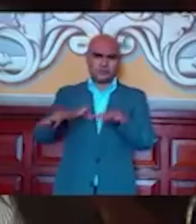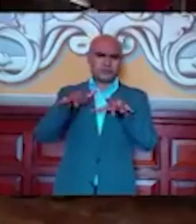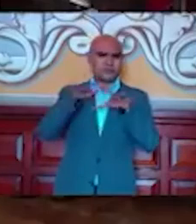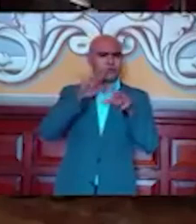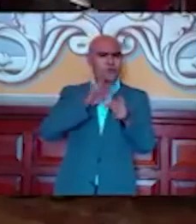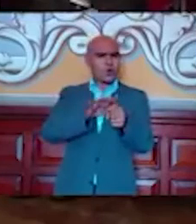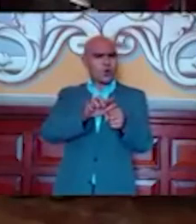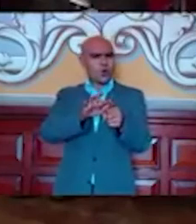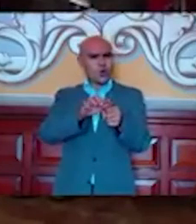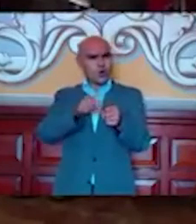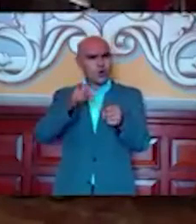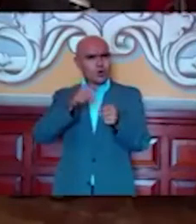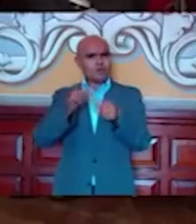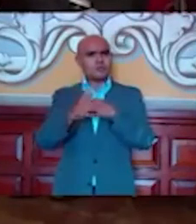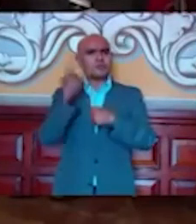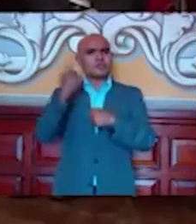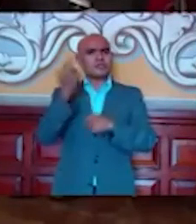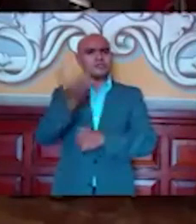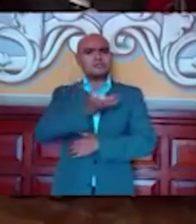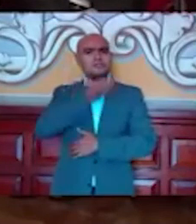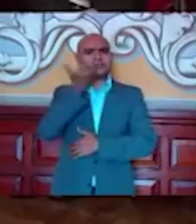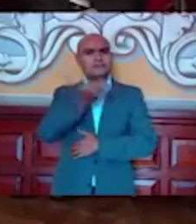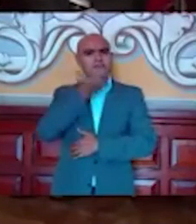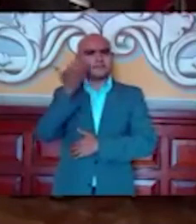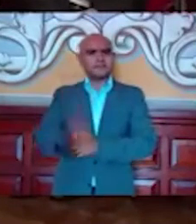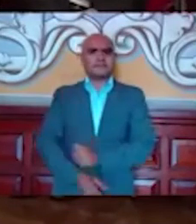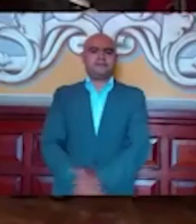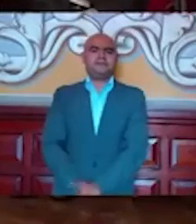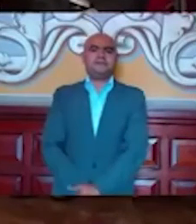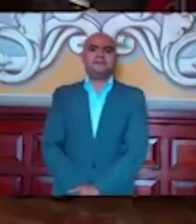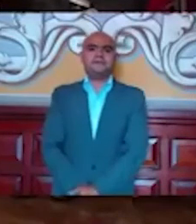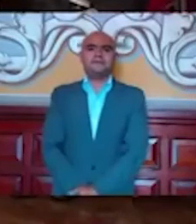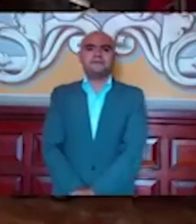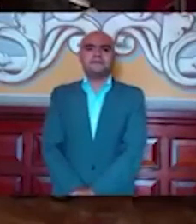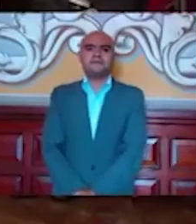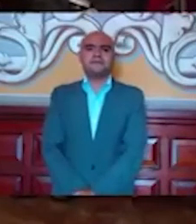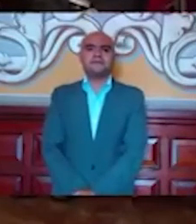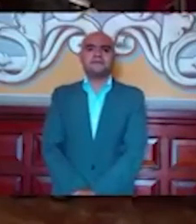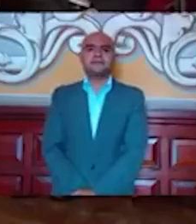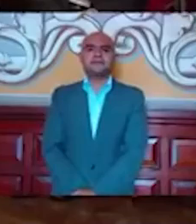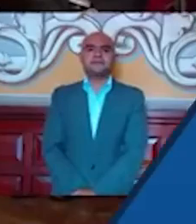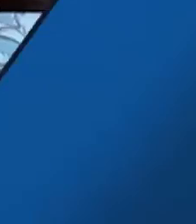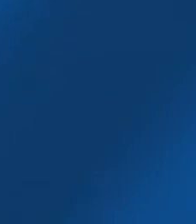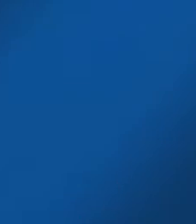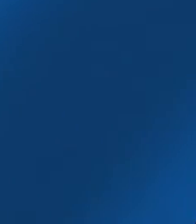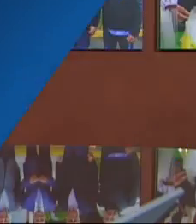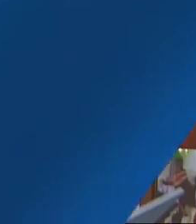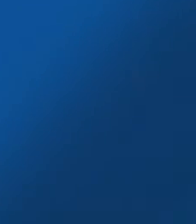cercano para ir al oeste de Estados Unidos, al este de Estados Unidos.